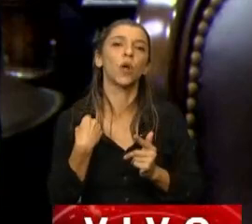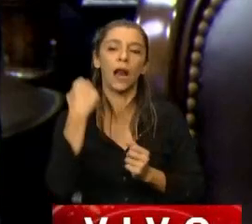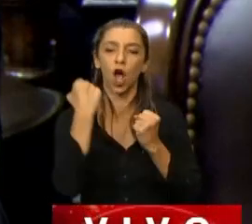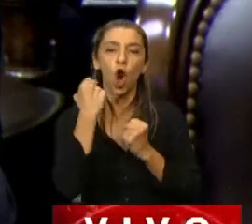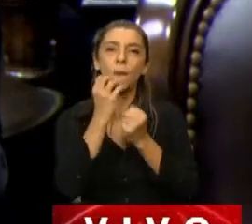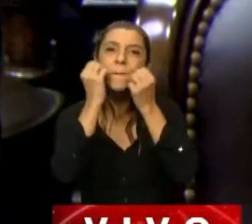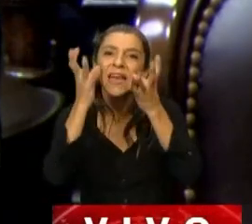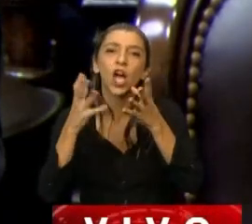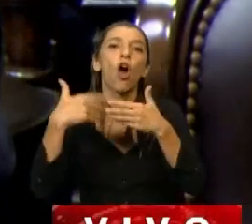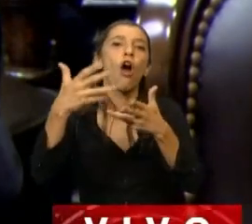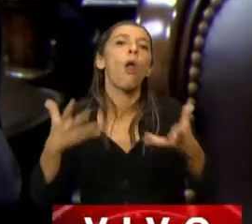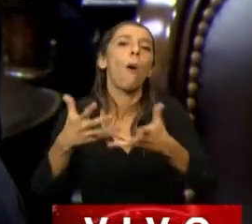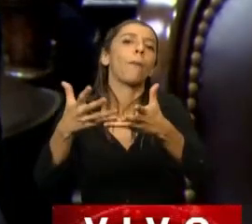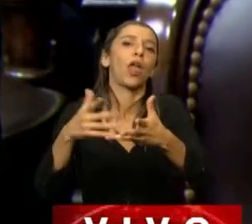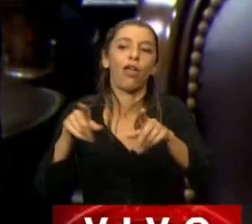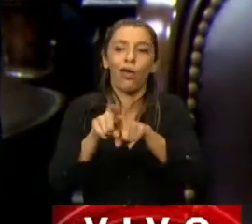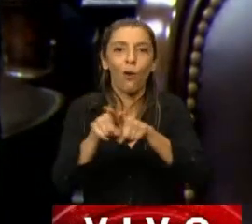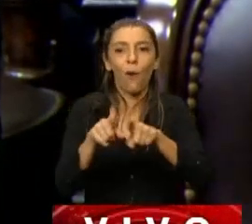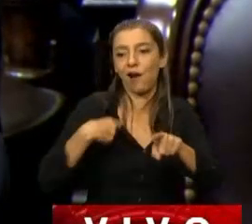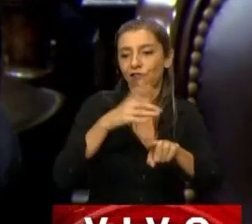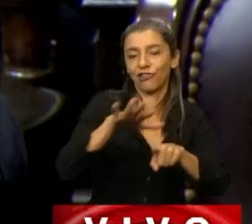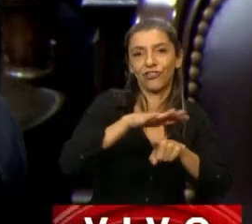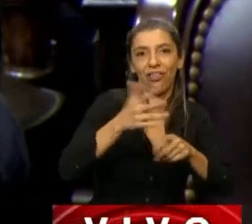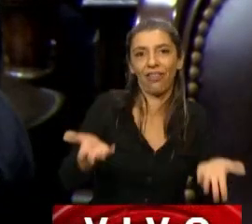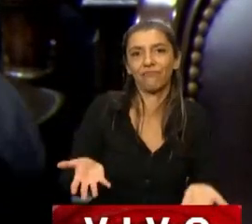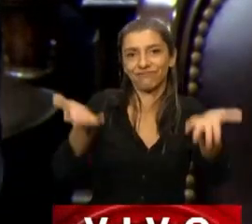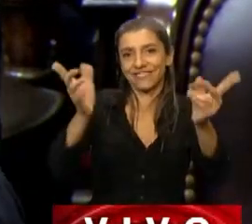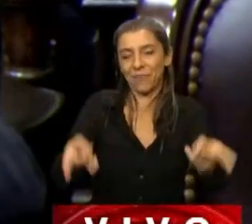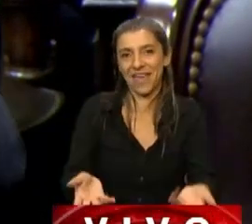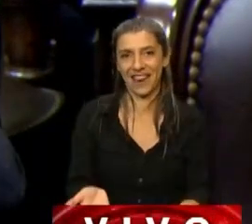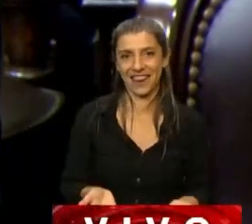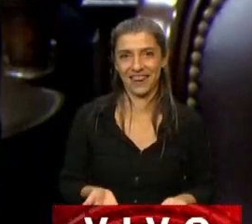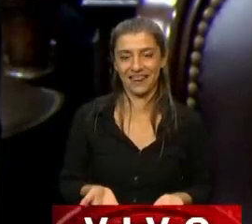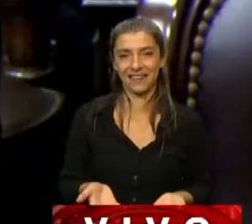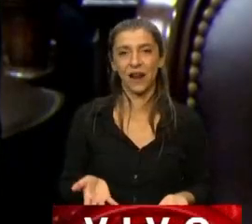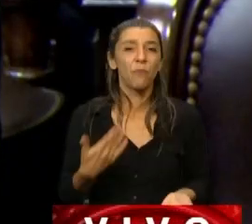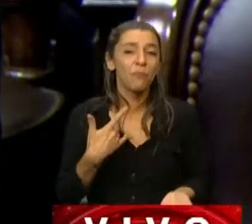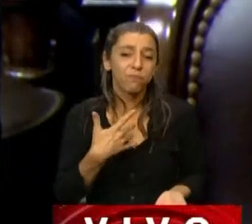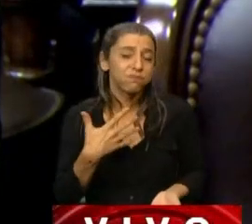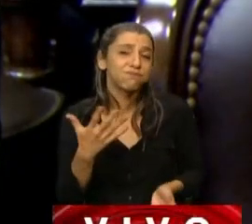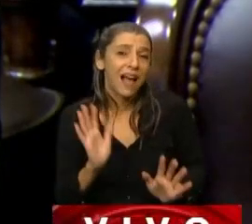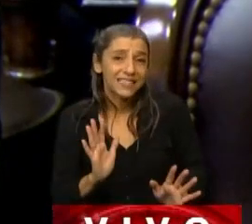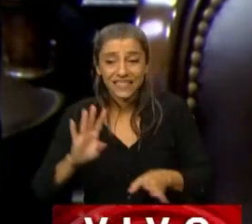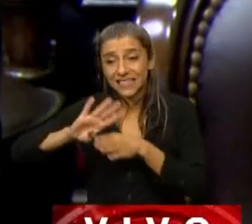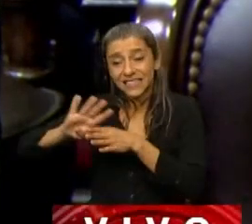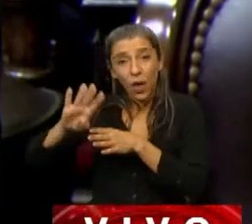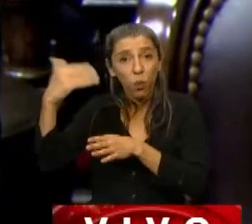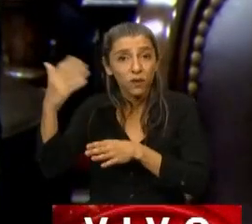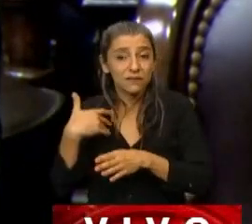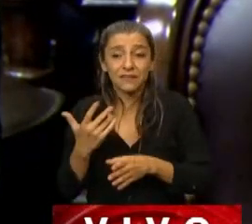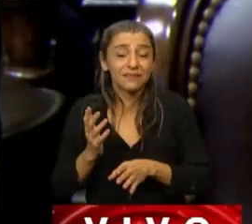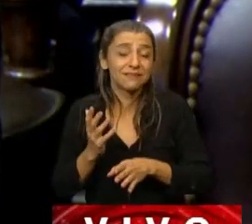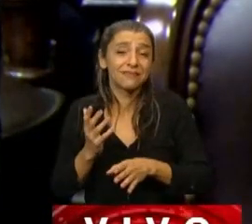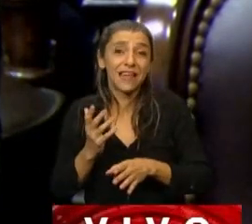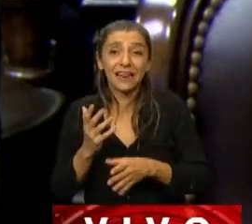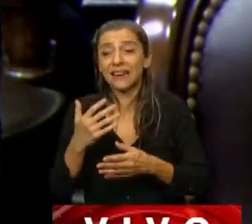consistencia social y, por lo tanto, una consistencia política. Tengo la convicción de que no es posible resolver el problema de la deuda externa sin afrontar la deuda